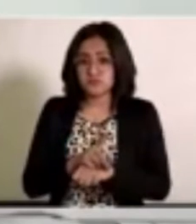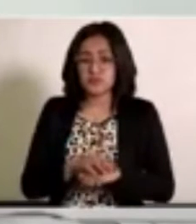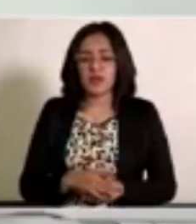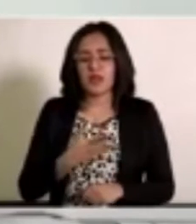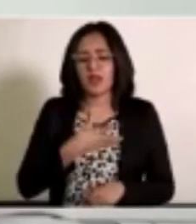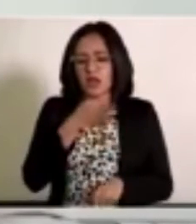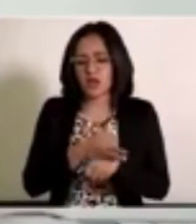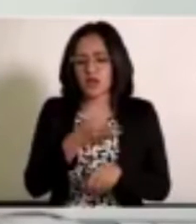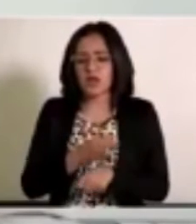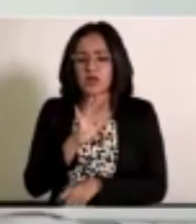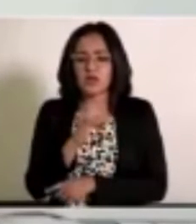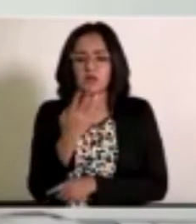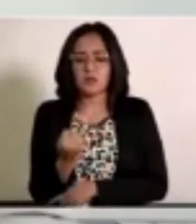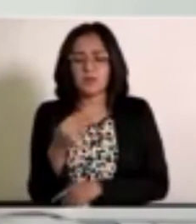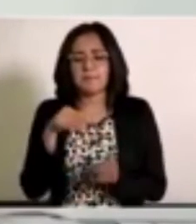Tenemos hasta el momento